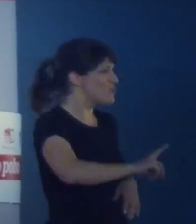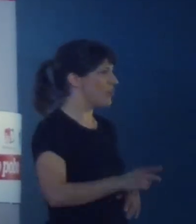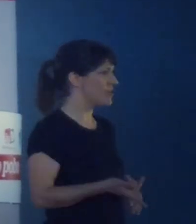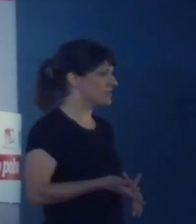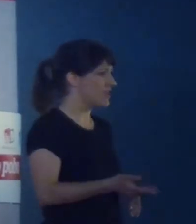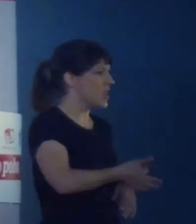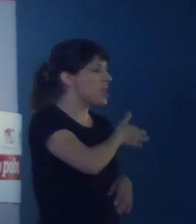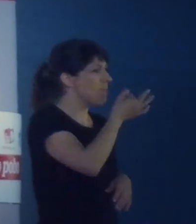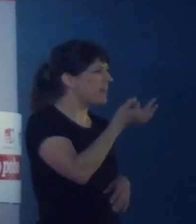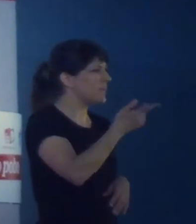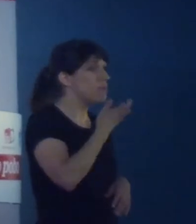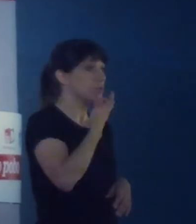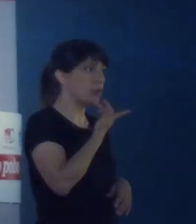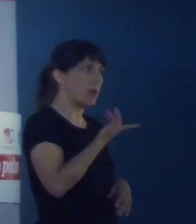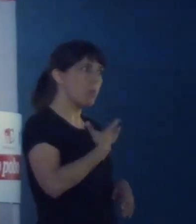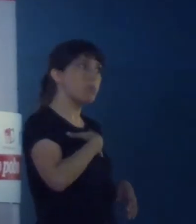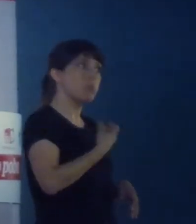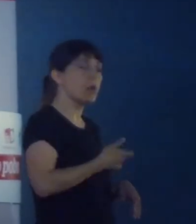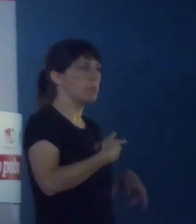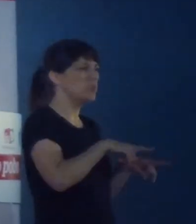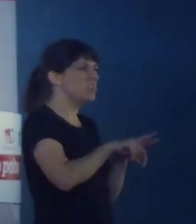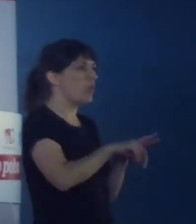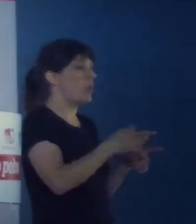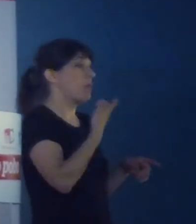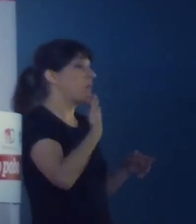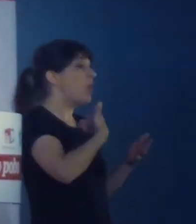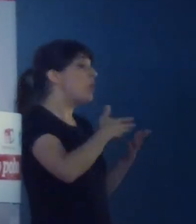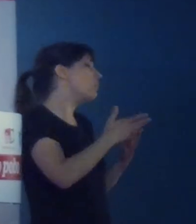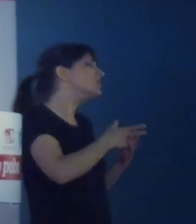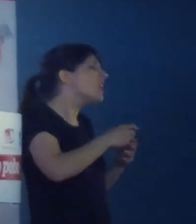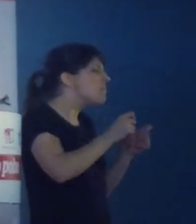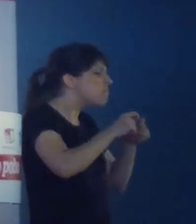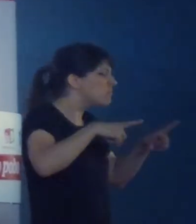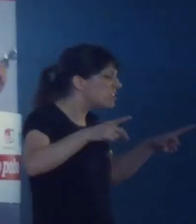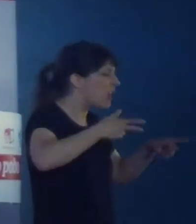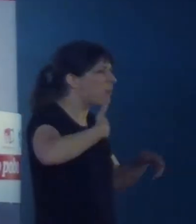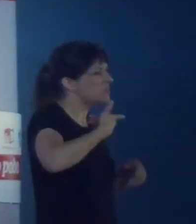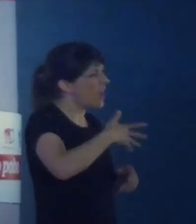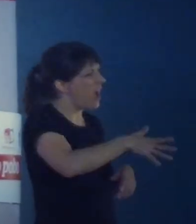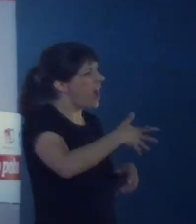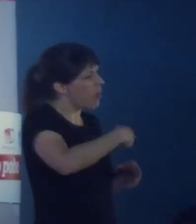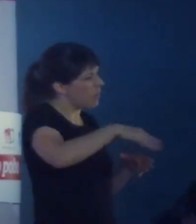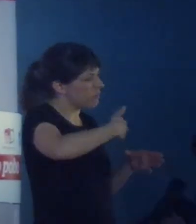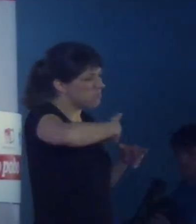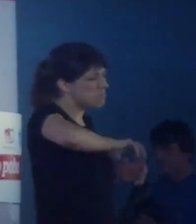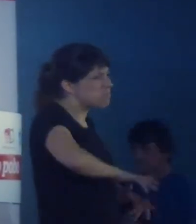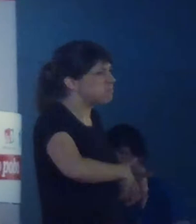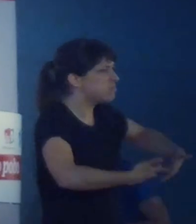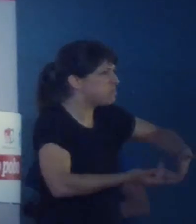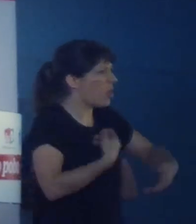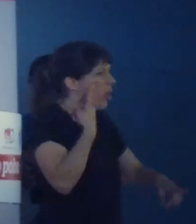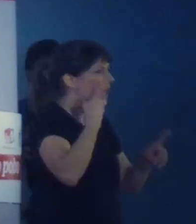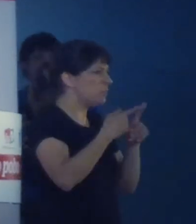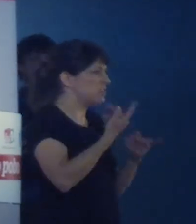é incluso, ainda que fose certo, botar pintura na oficina do rico para ver se entera de que todo cheira mal.